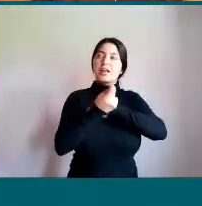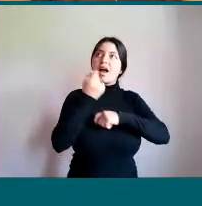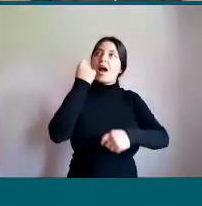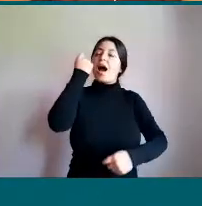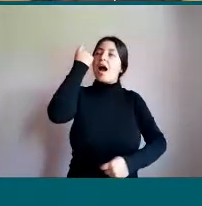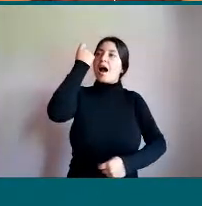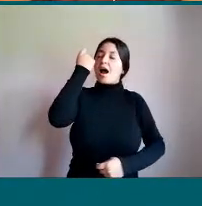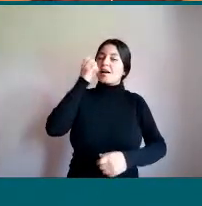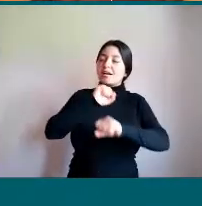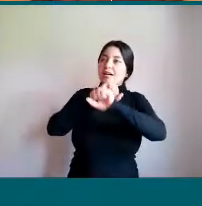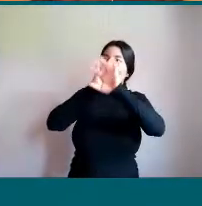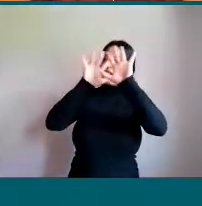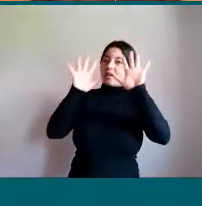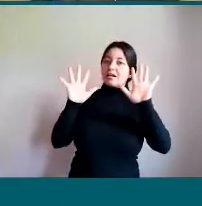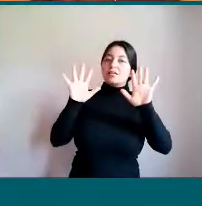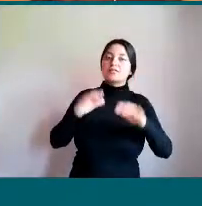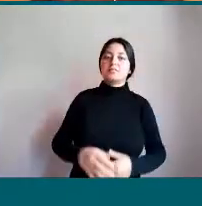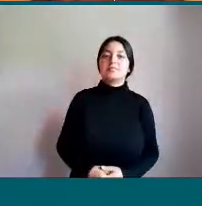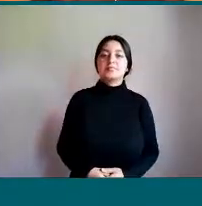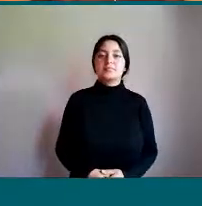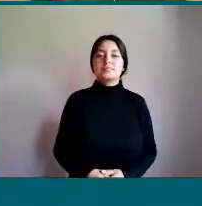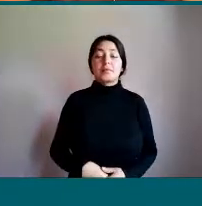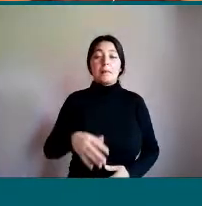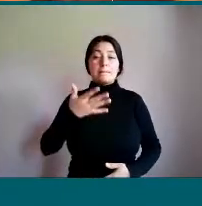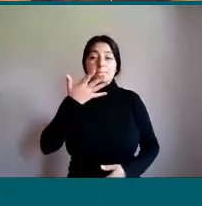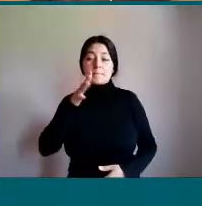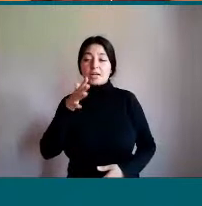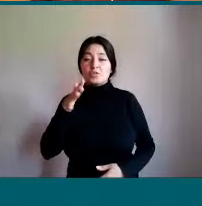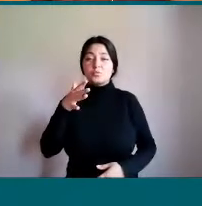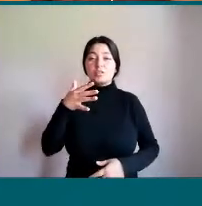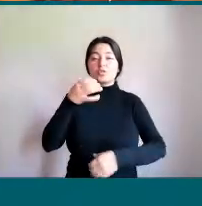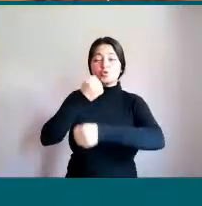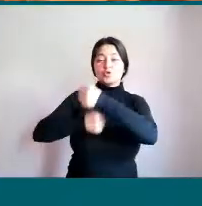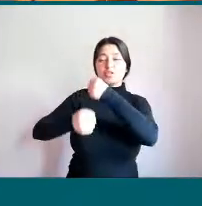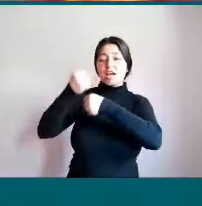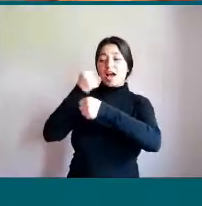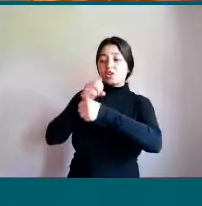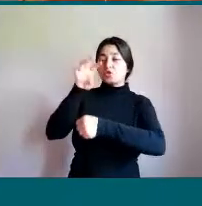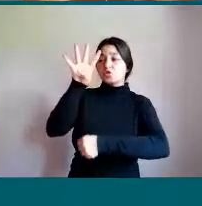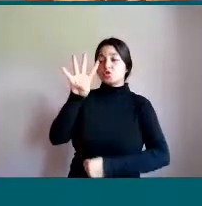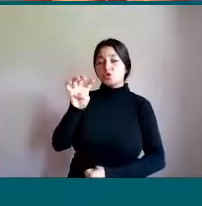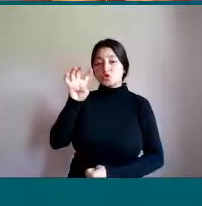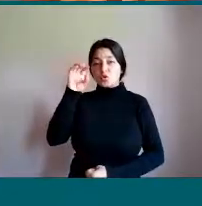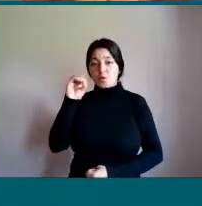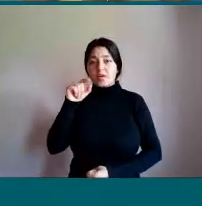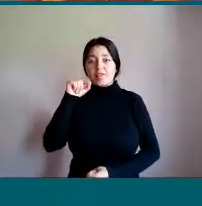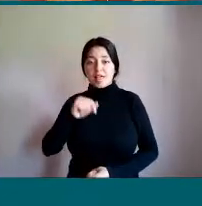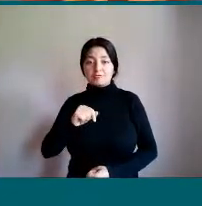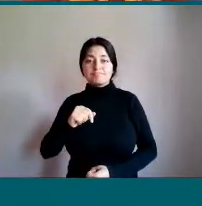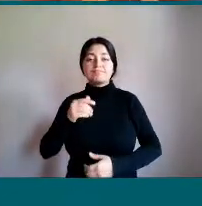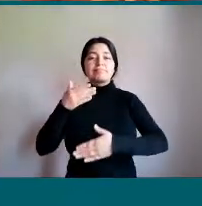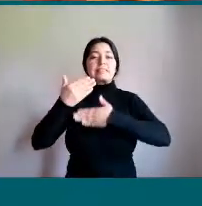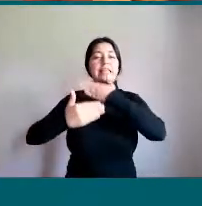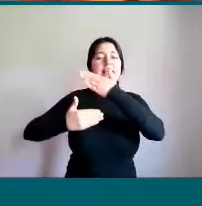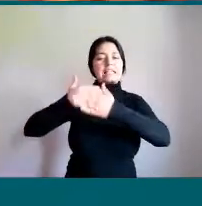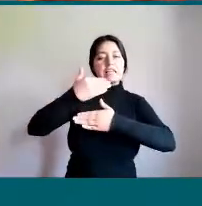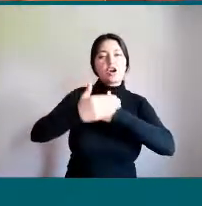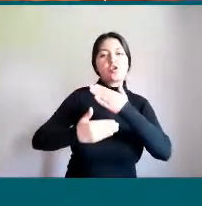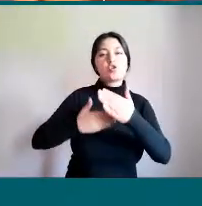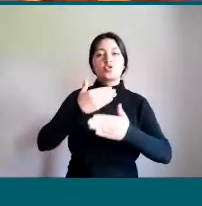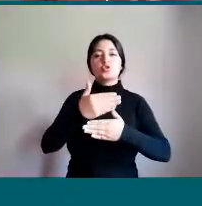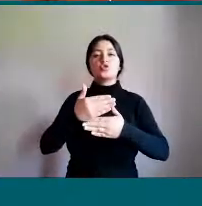SECO, cerca de los 90, el desarrollo de las competencias. Es decir, que este contenido y estos conceptos puedan